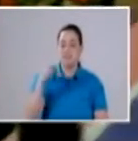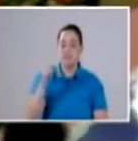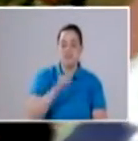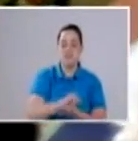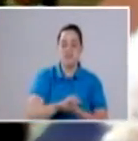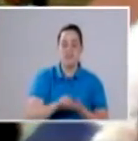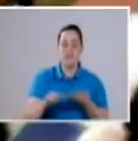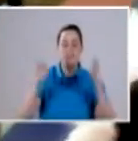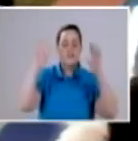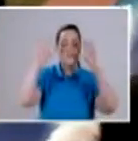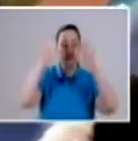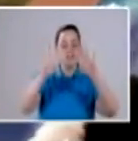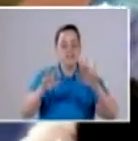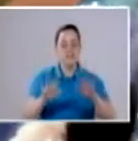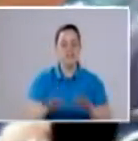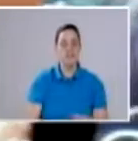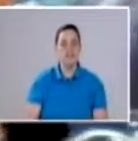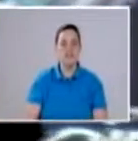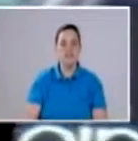descendía